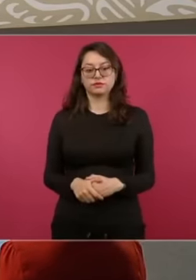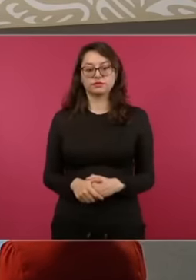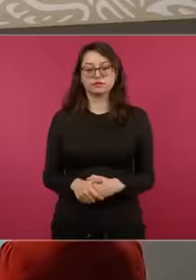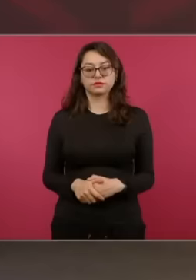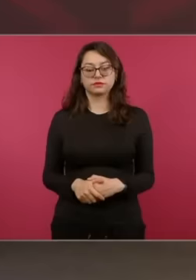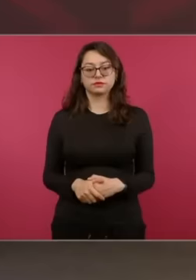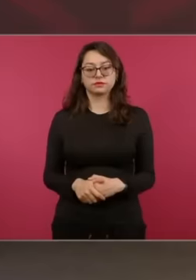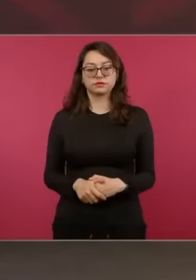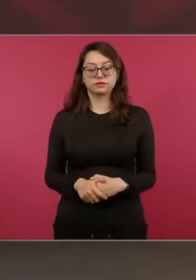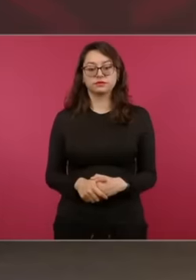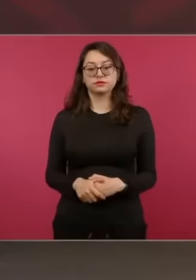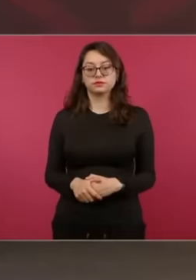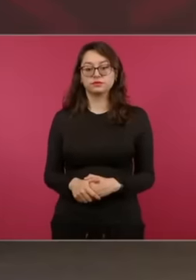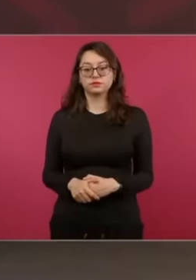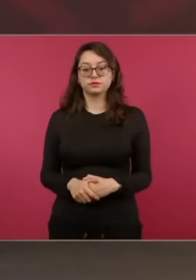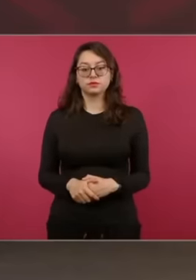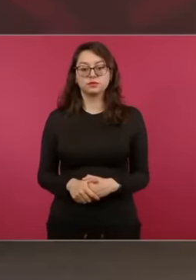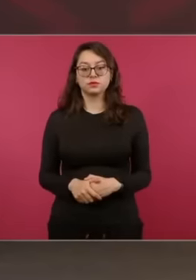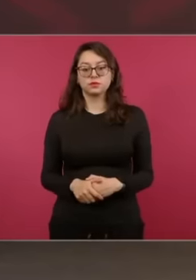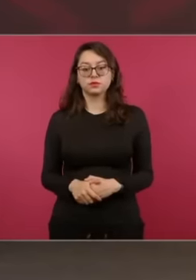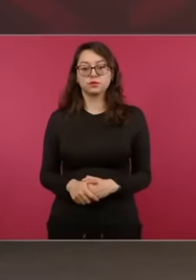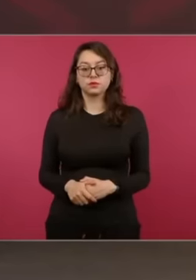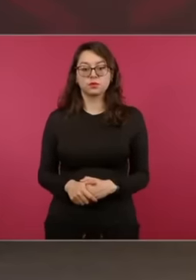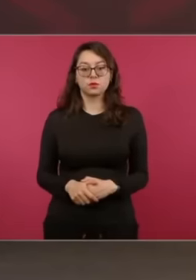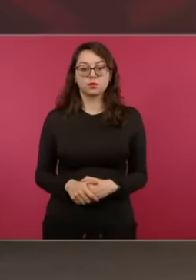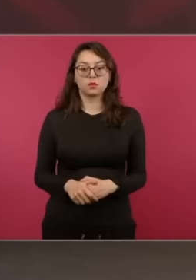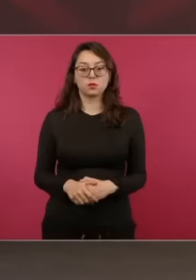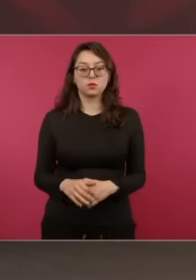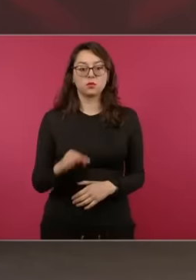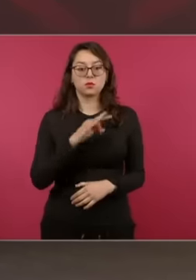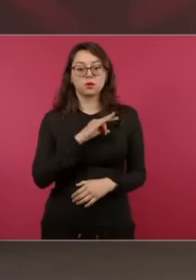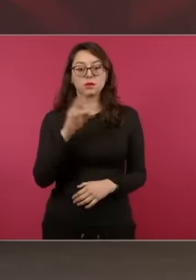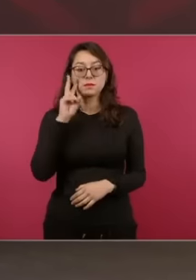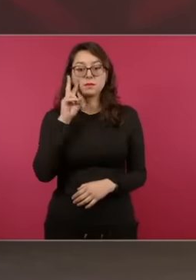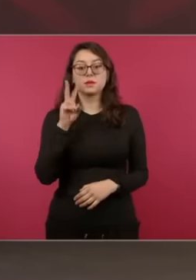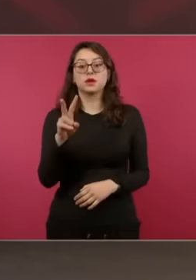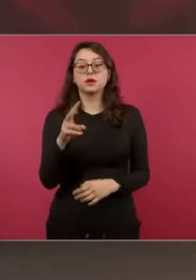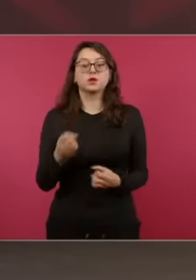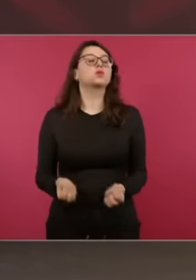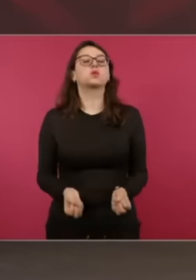Hay que descontar esto y ese es el número.